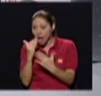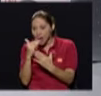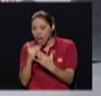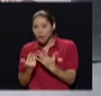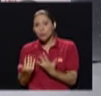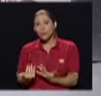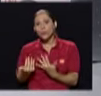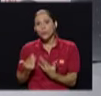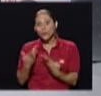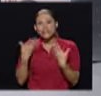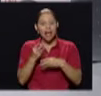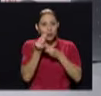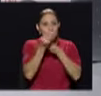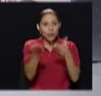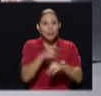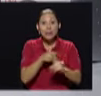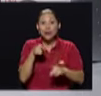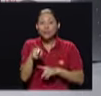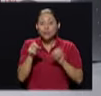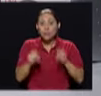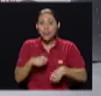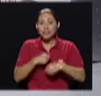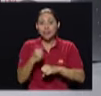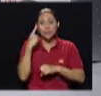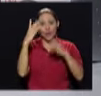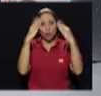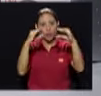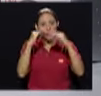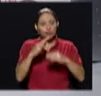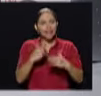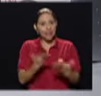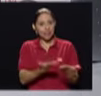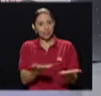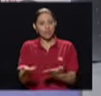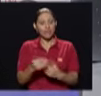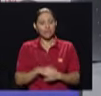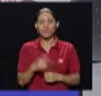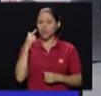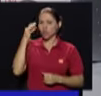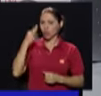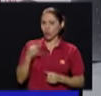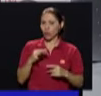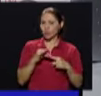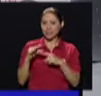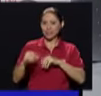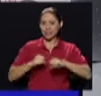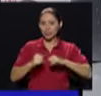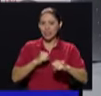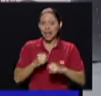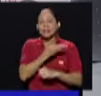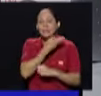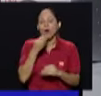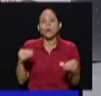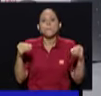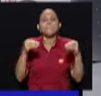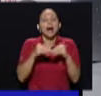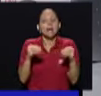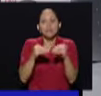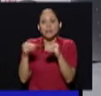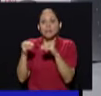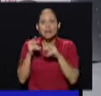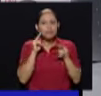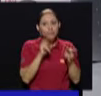se puede hacer porque los datos están disponibles. Yo creo que en sismología entre más observaciones es mejor. Por eso es tan